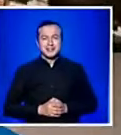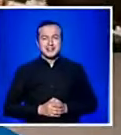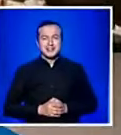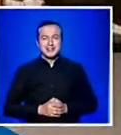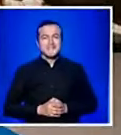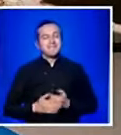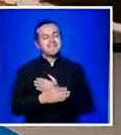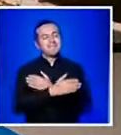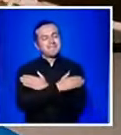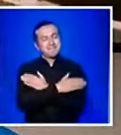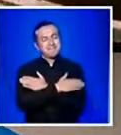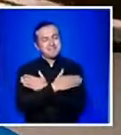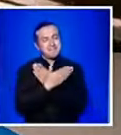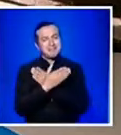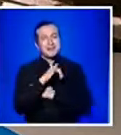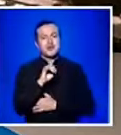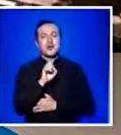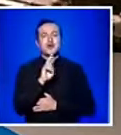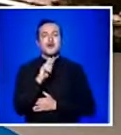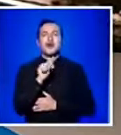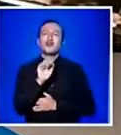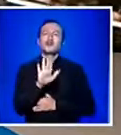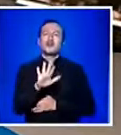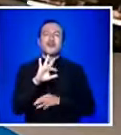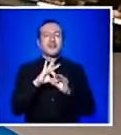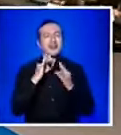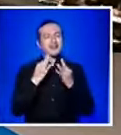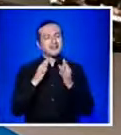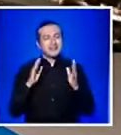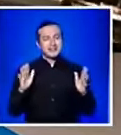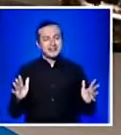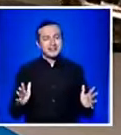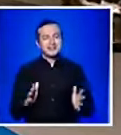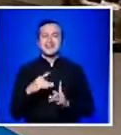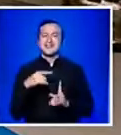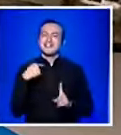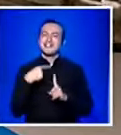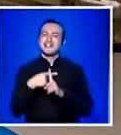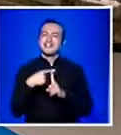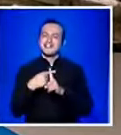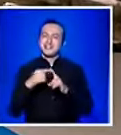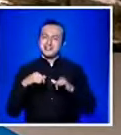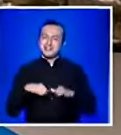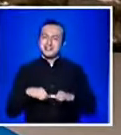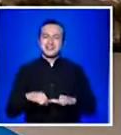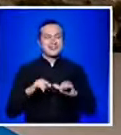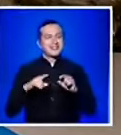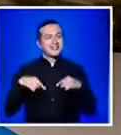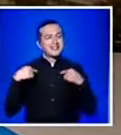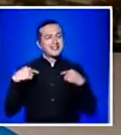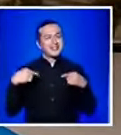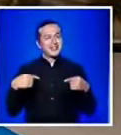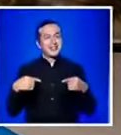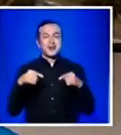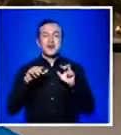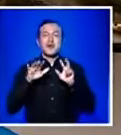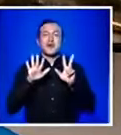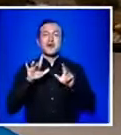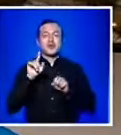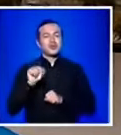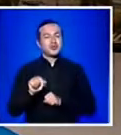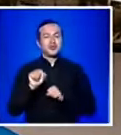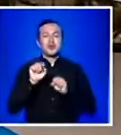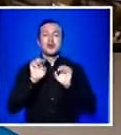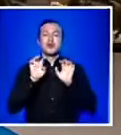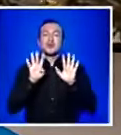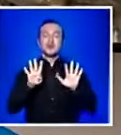Un abrazo para don Jorge Amancha y a toda su familia, que sigue así con ese espíritu de seguir adelante día a día. Son las 8 de la mañana con